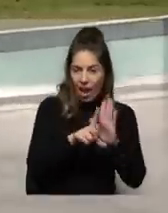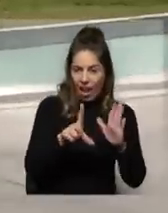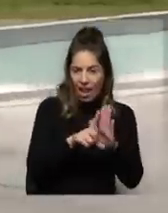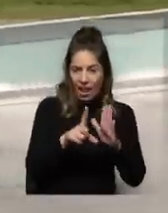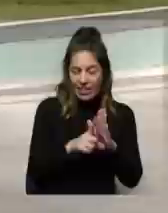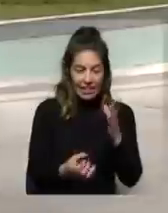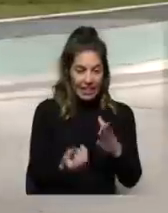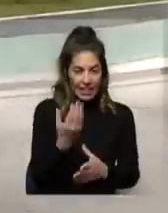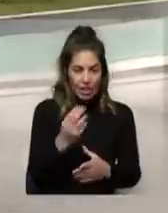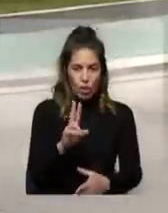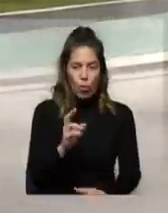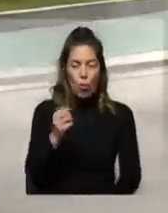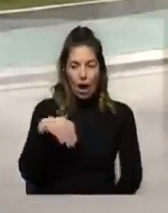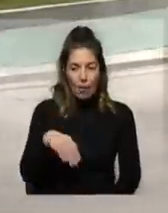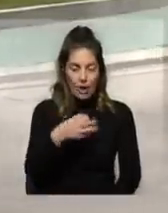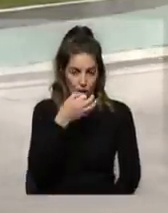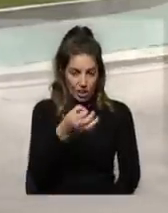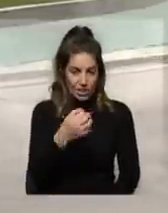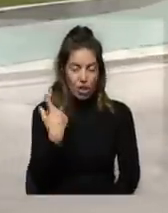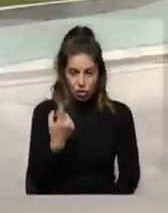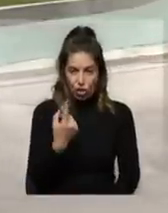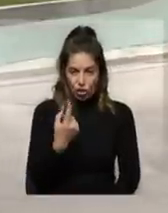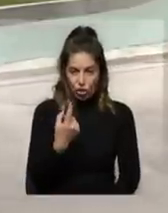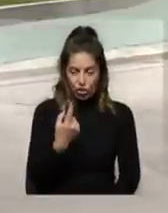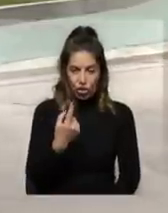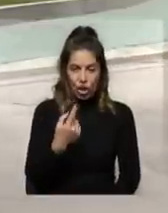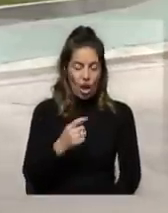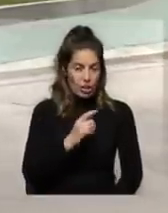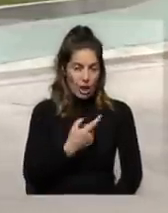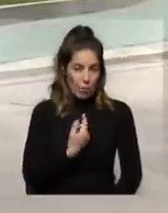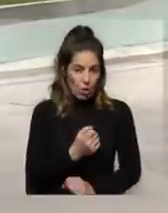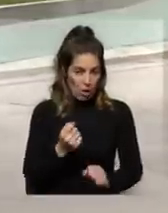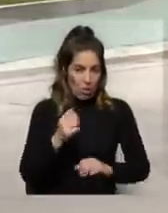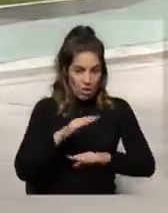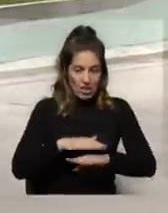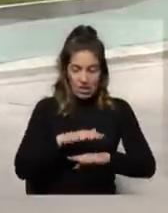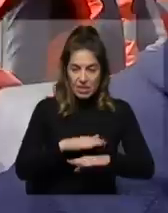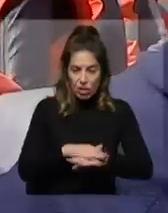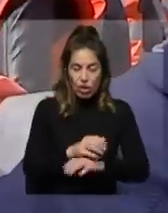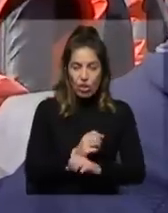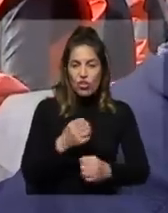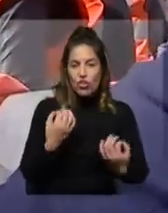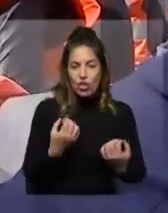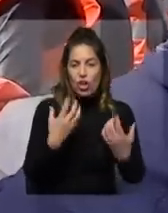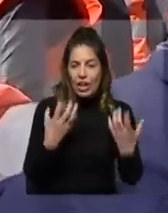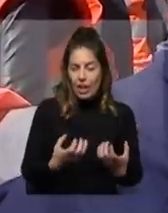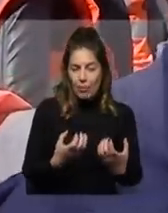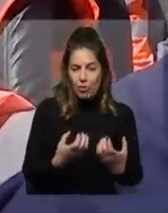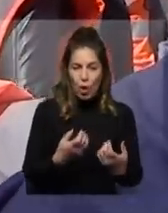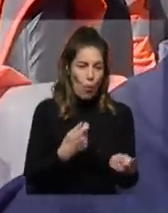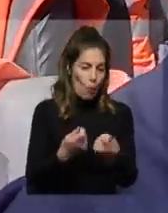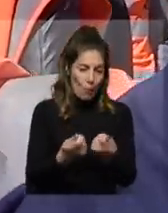creación de la UAM lo dice nosotros tenemos potestades el vínculo con la uan sea el que definamos nosotros definimos ir por un comodato